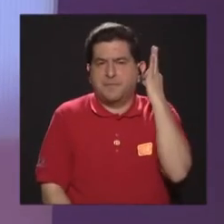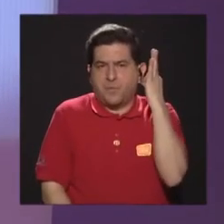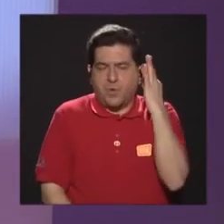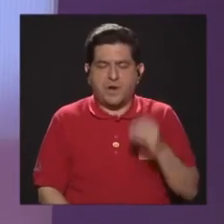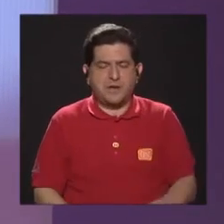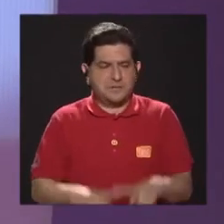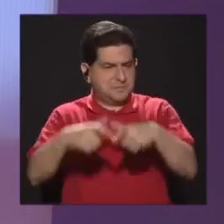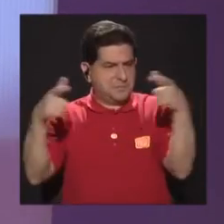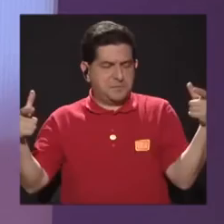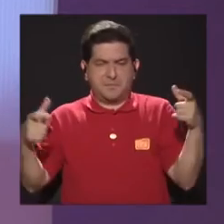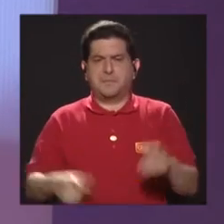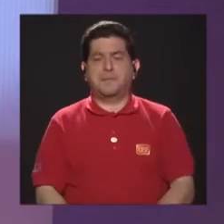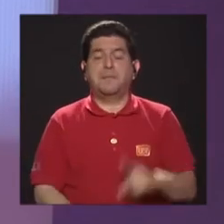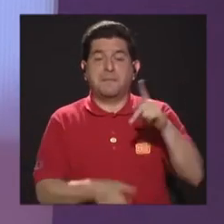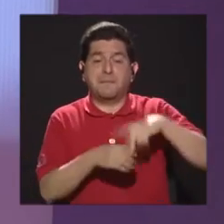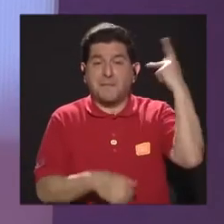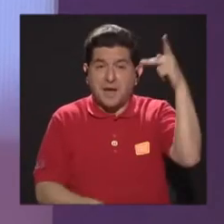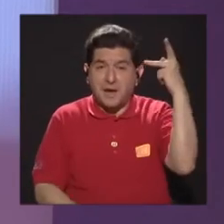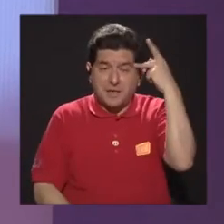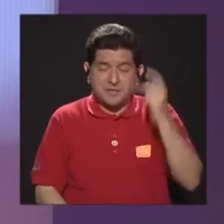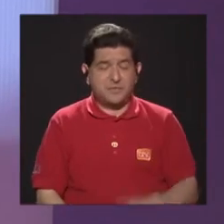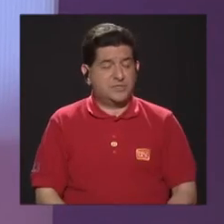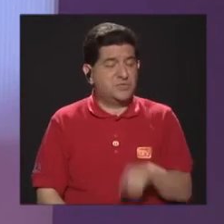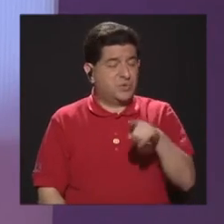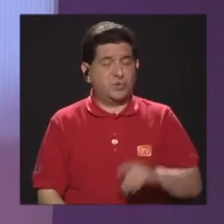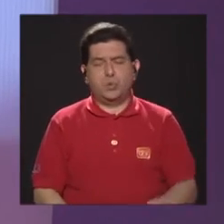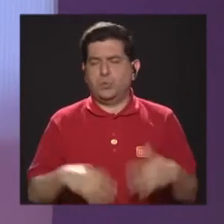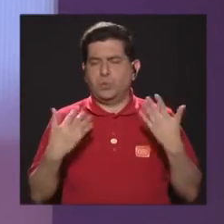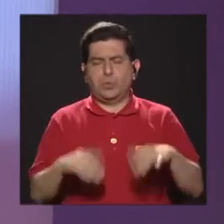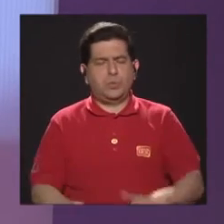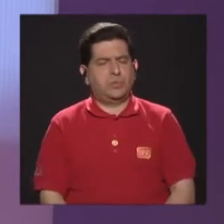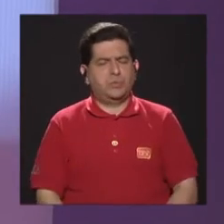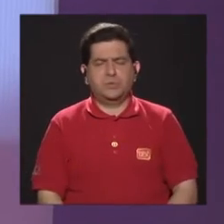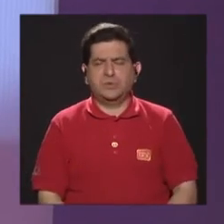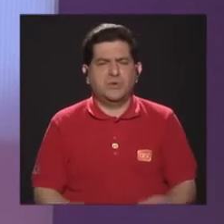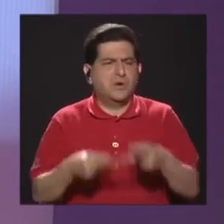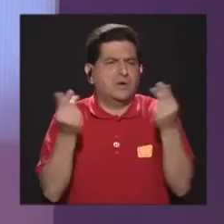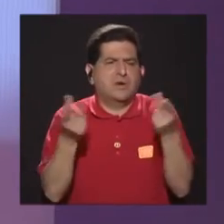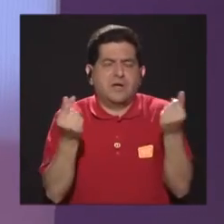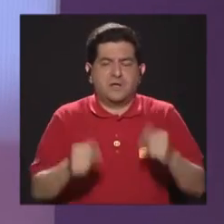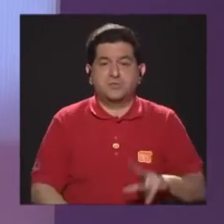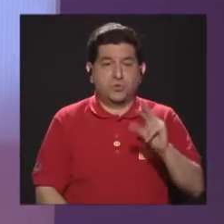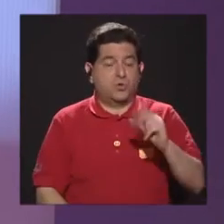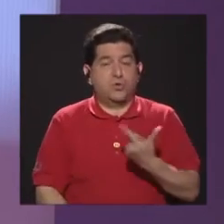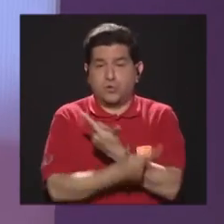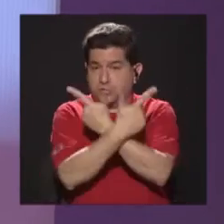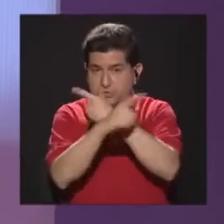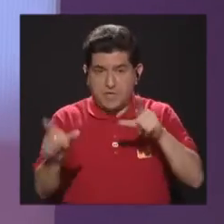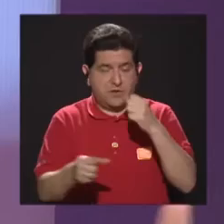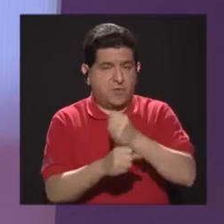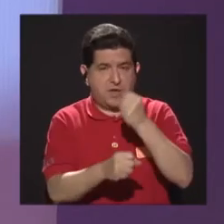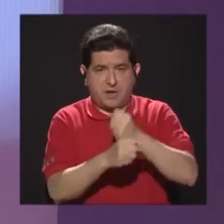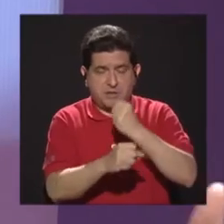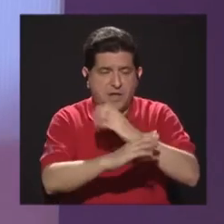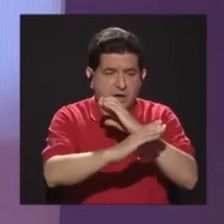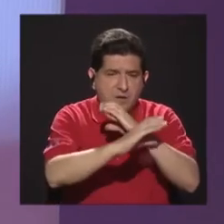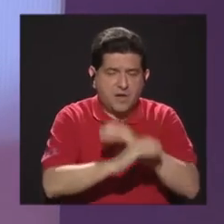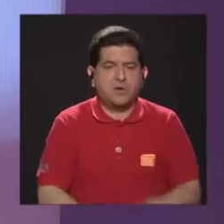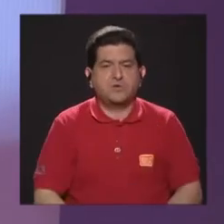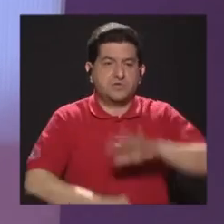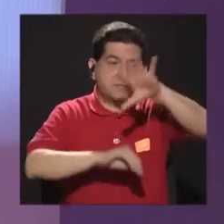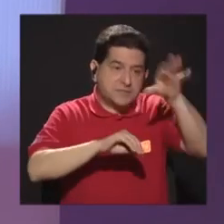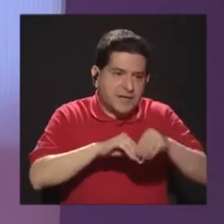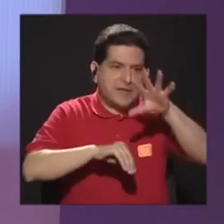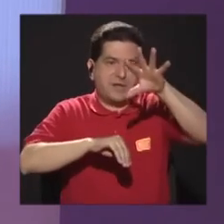mujeres la participación política tiene altísimos costos. ¿Por qué? Porque no ha habido una liberación de todo el trabajo del cuido. Entonces es un recargo del recargo